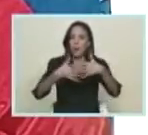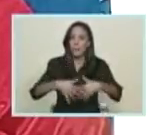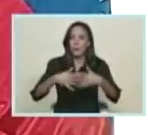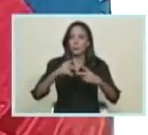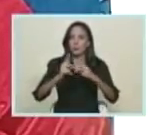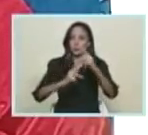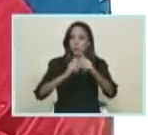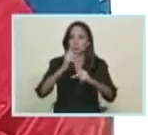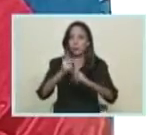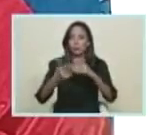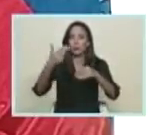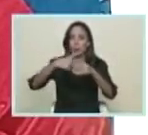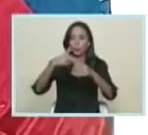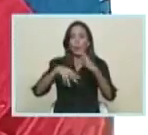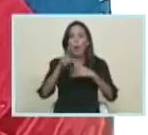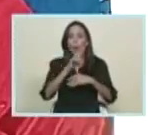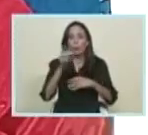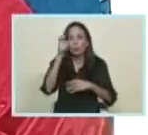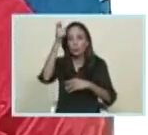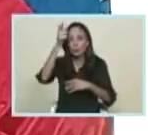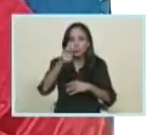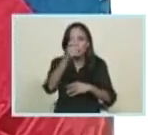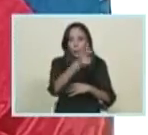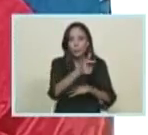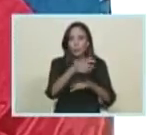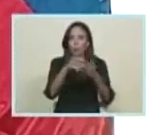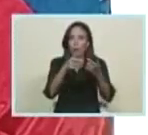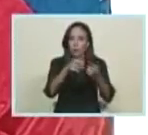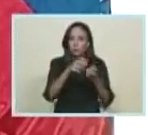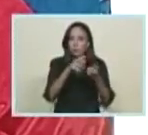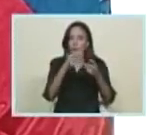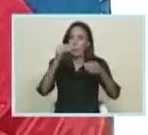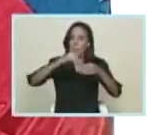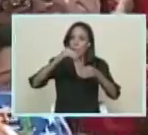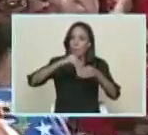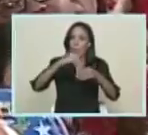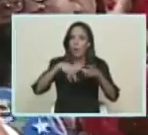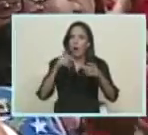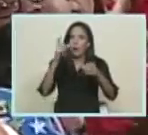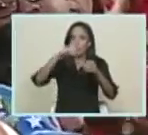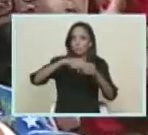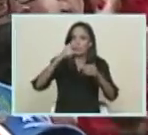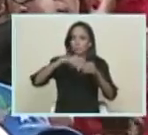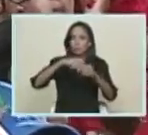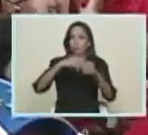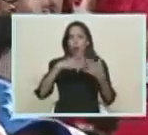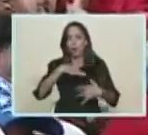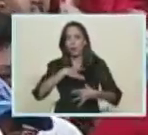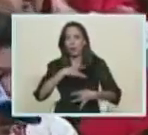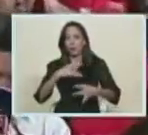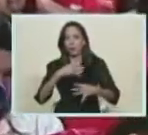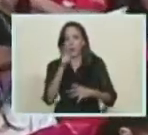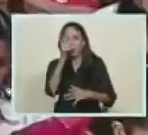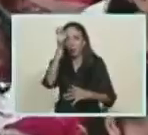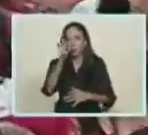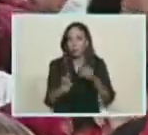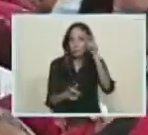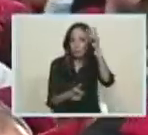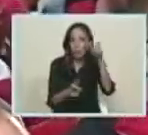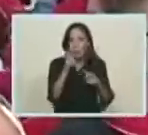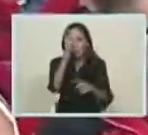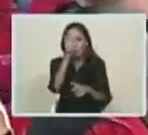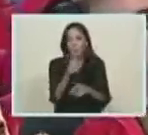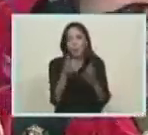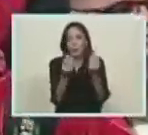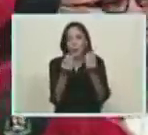para uso soberano y para inversión social en función de los grandes intereses de la mayoría